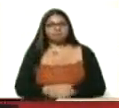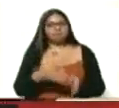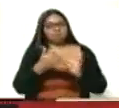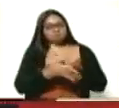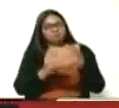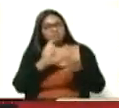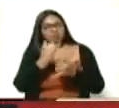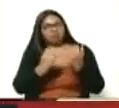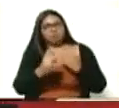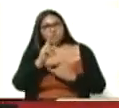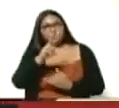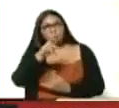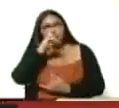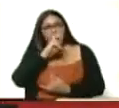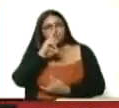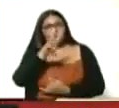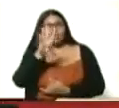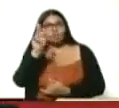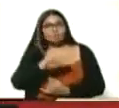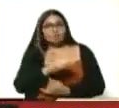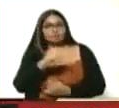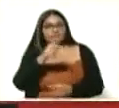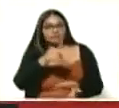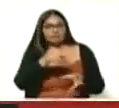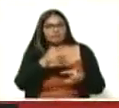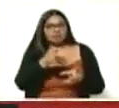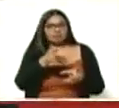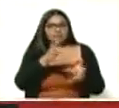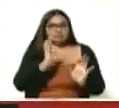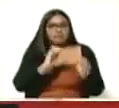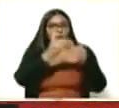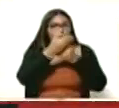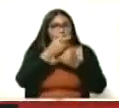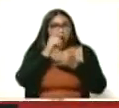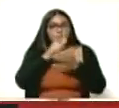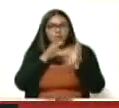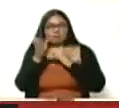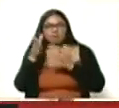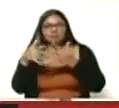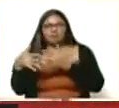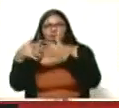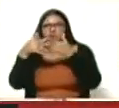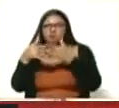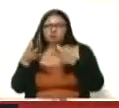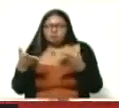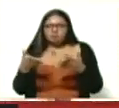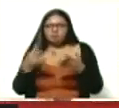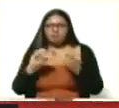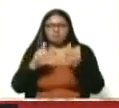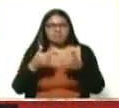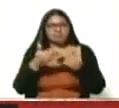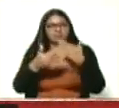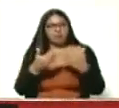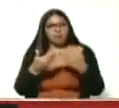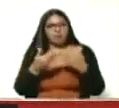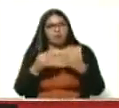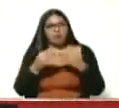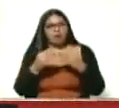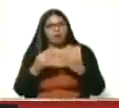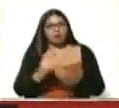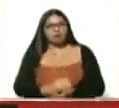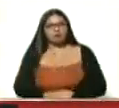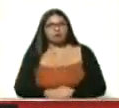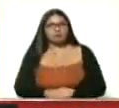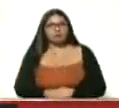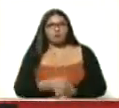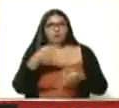estos 2 años y 4 meses? Se hace esta extracción ilegal, se va a Estados Unidos y empieza un vicio que de entrada está un